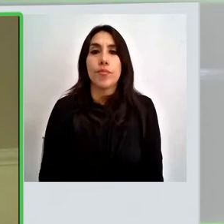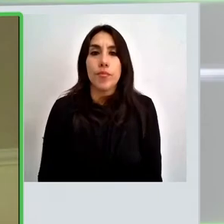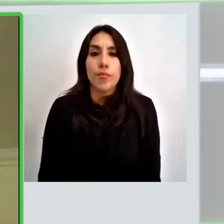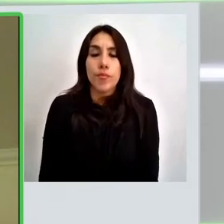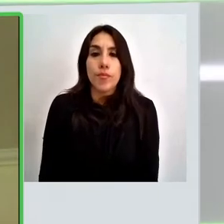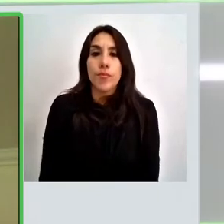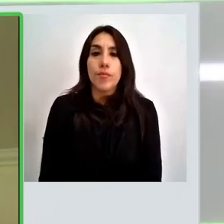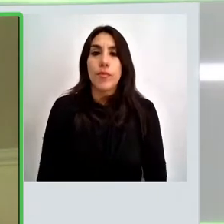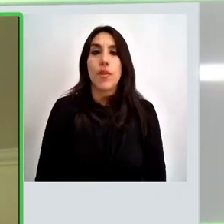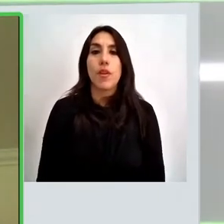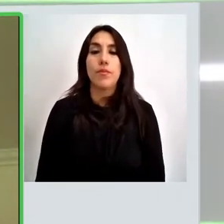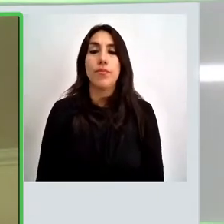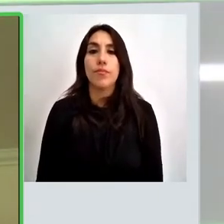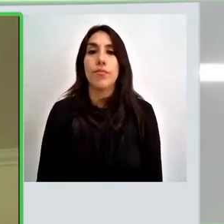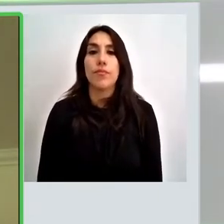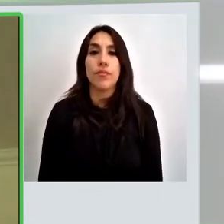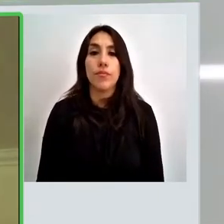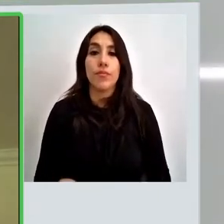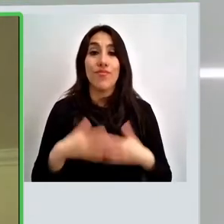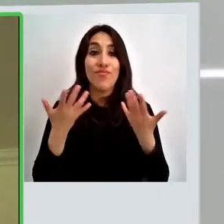en la sede